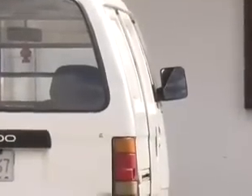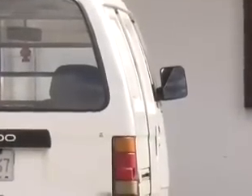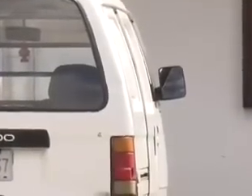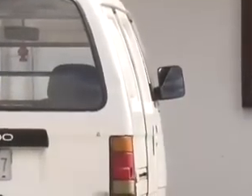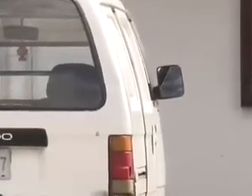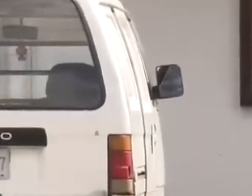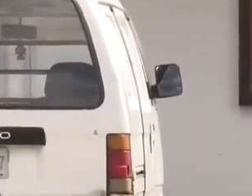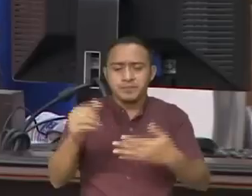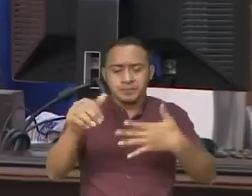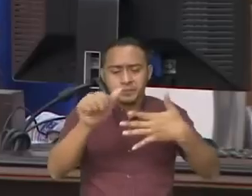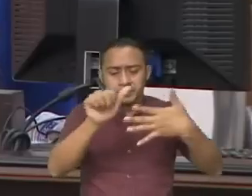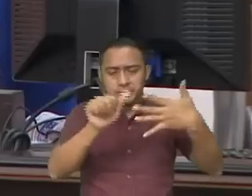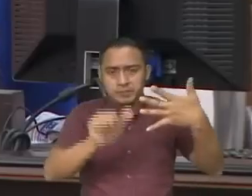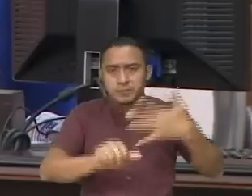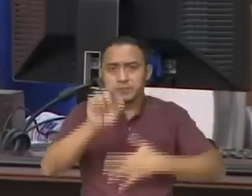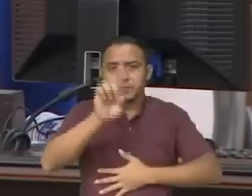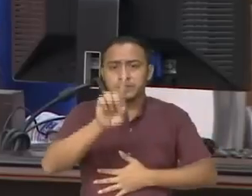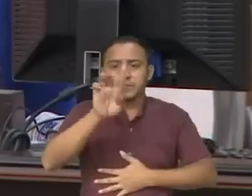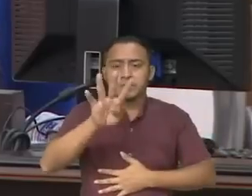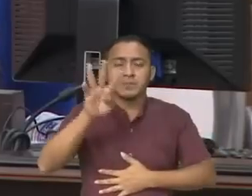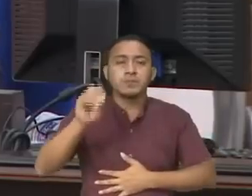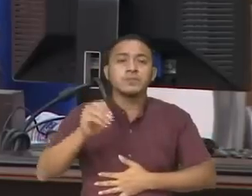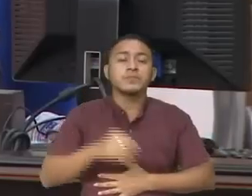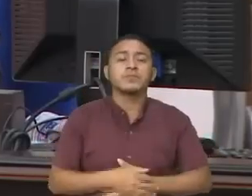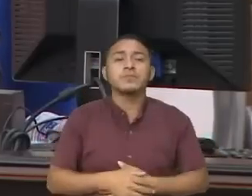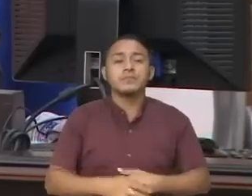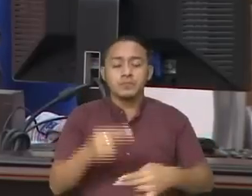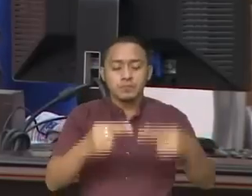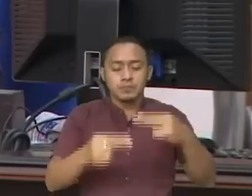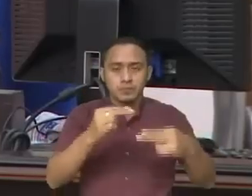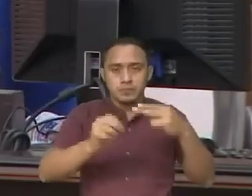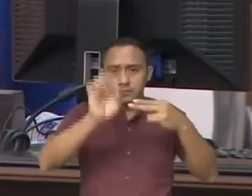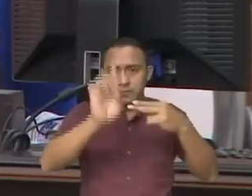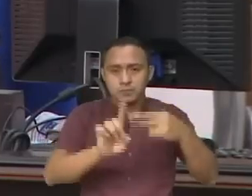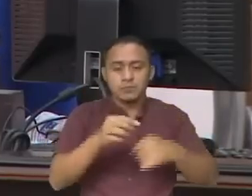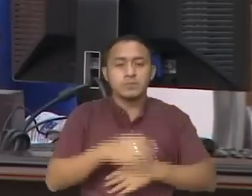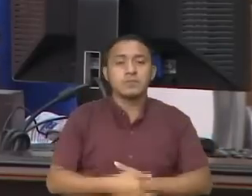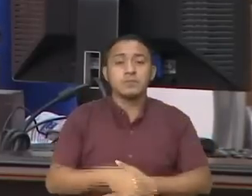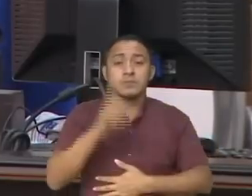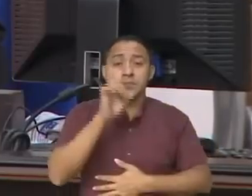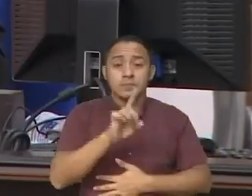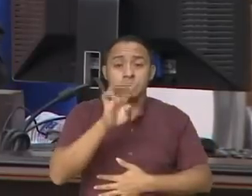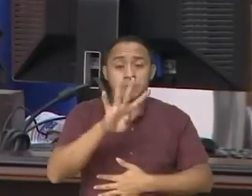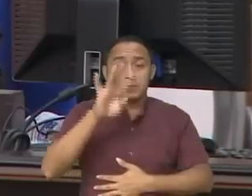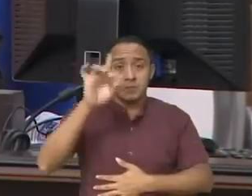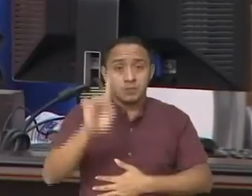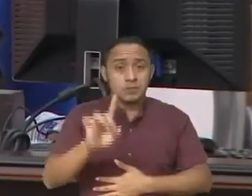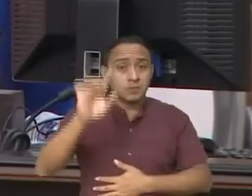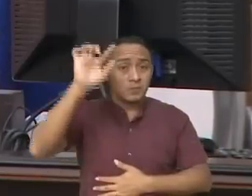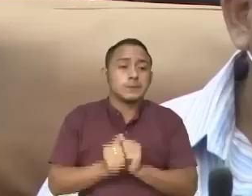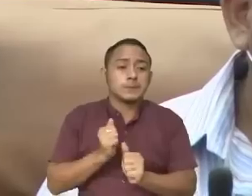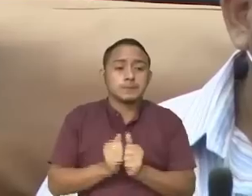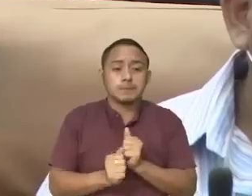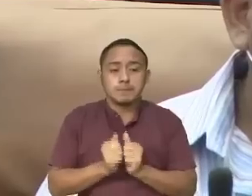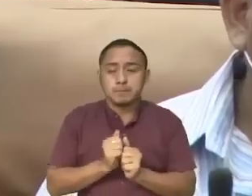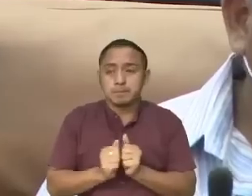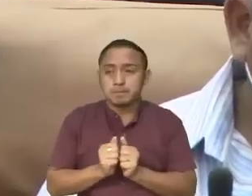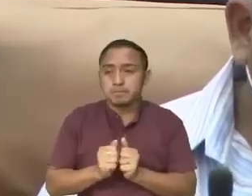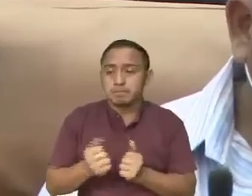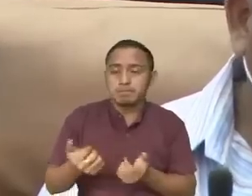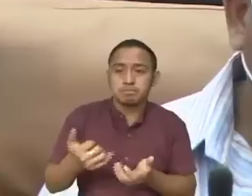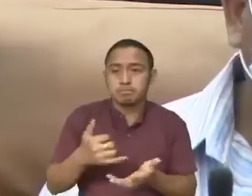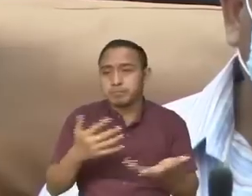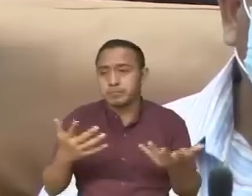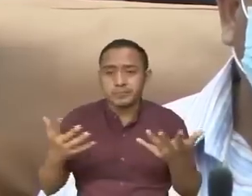solicitó el anonimato coincidió en que las tres leyes aprobadas por la asamblea nacional constituyen una confiscación de